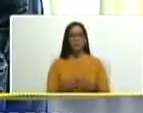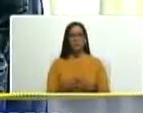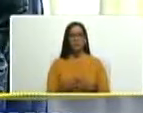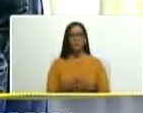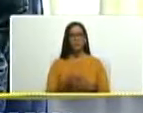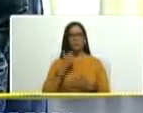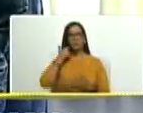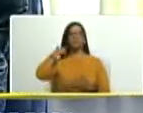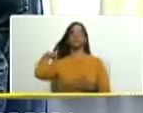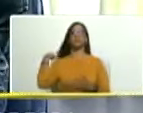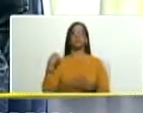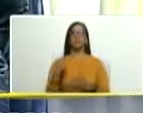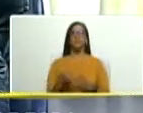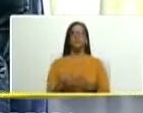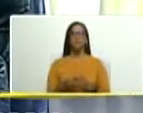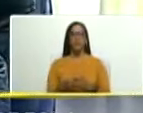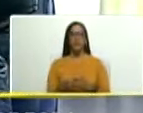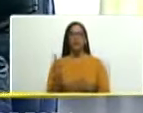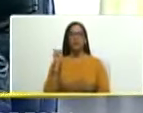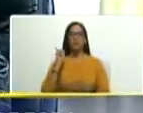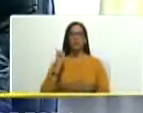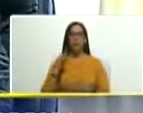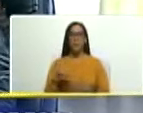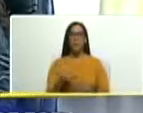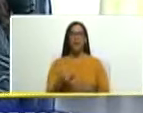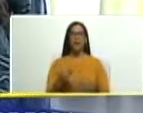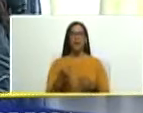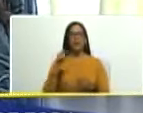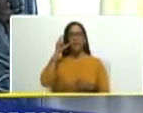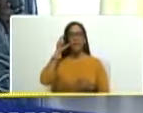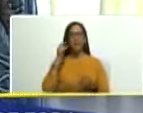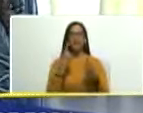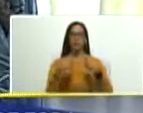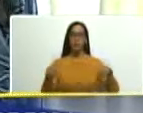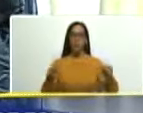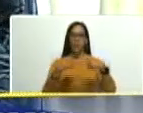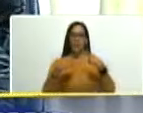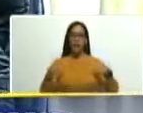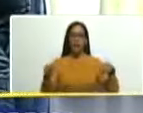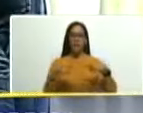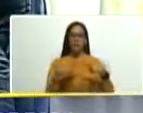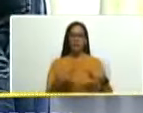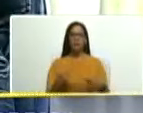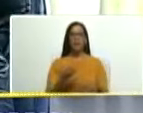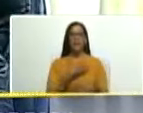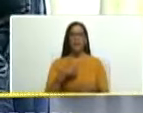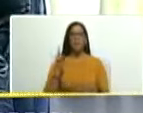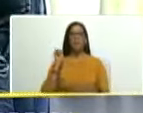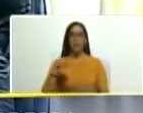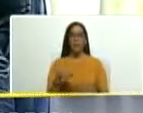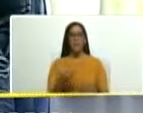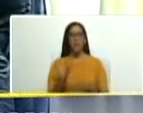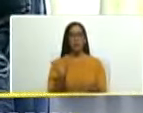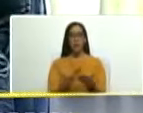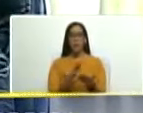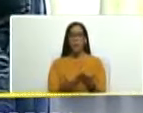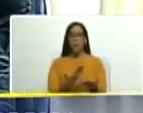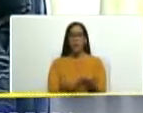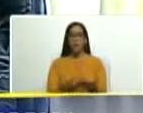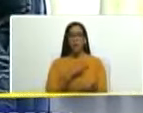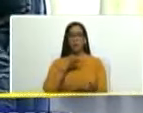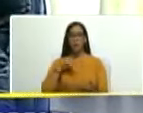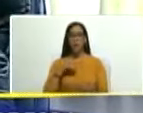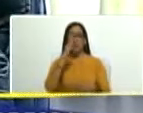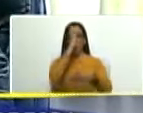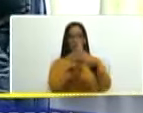Y también este día de su cumpleaños, queremos también proponerle desde nuestra